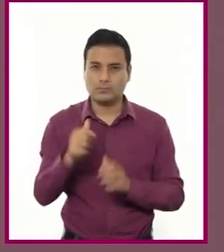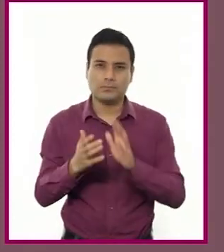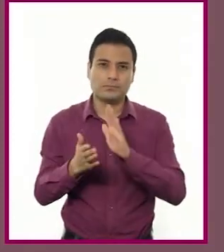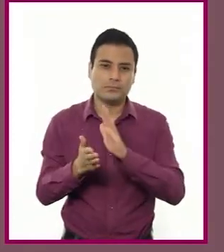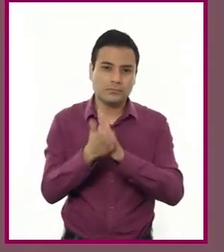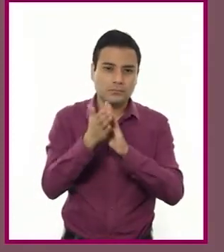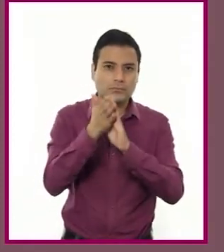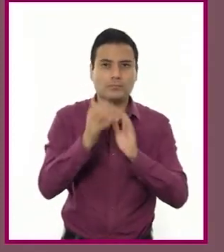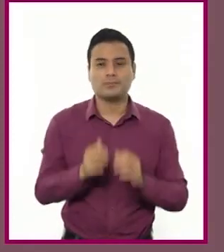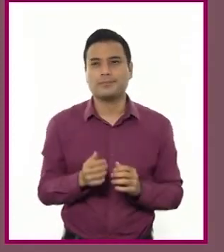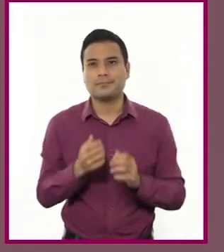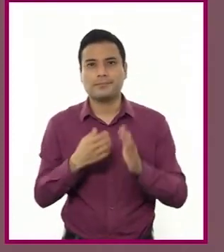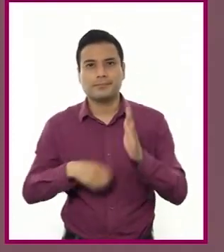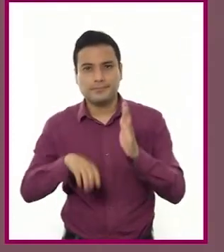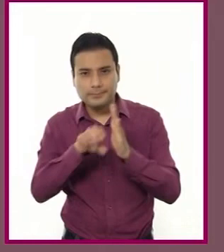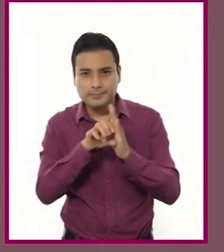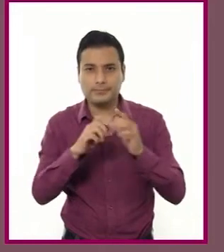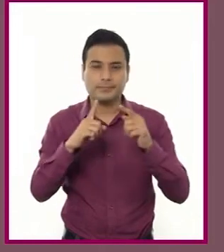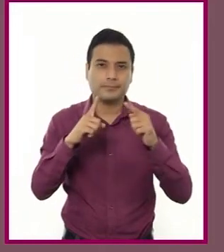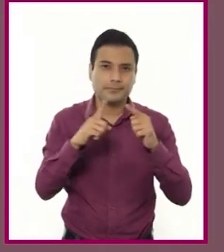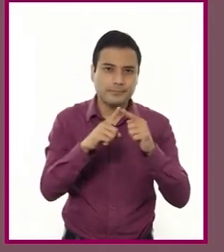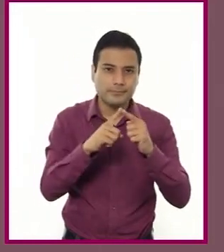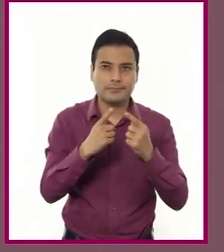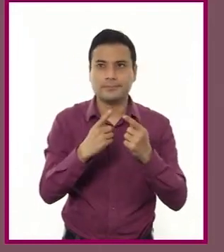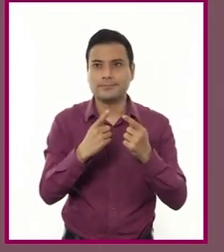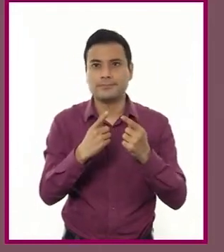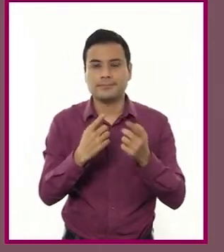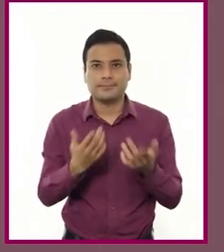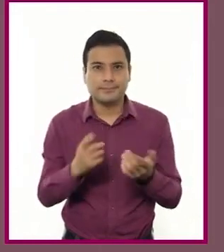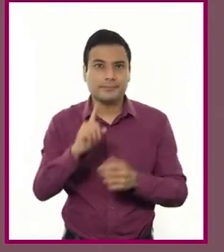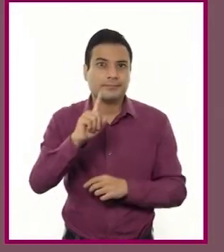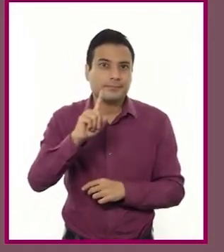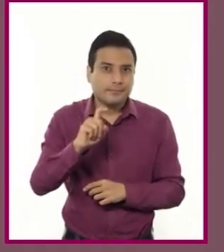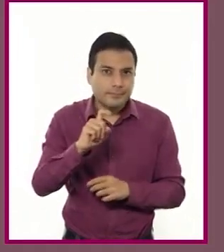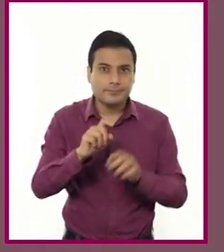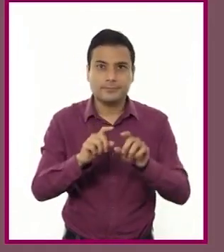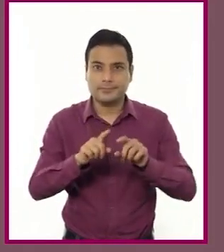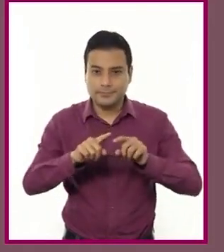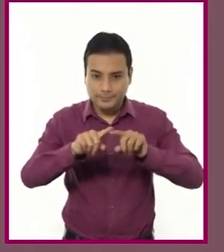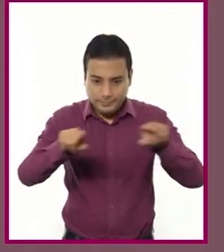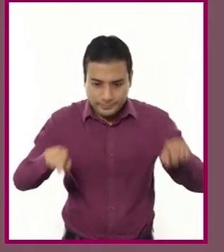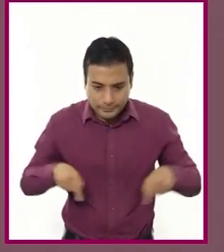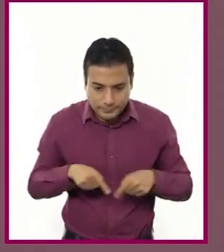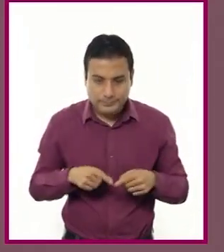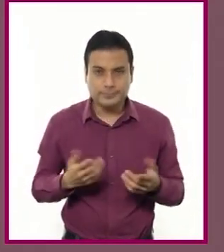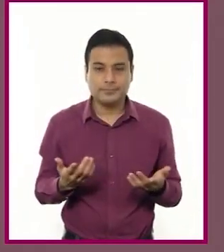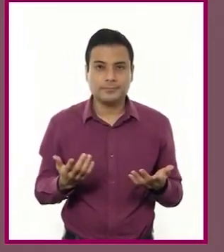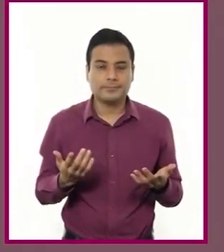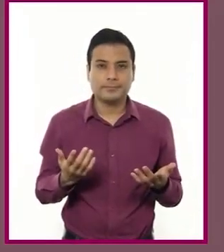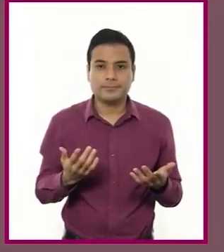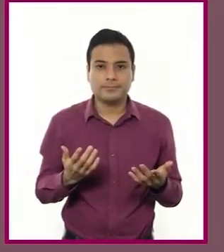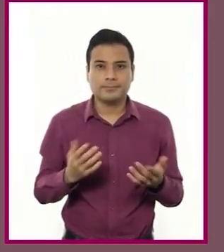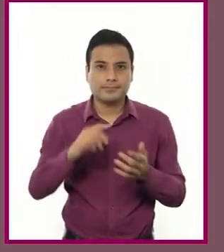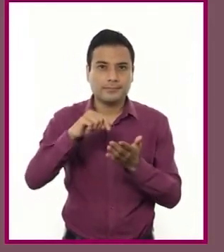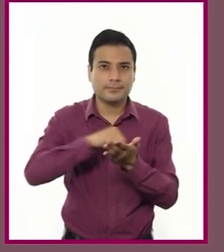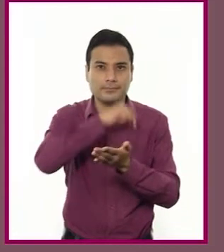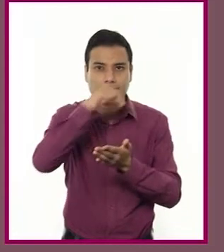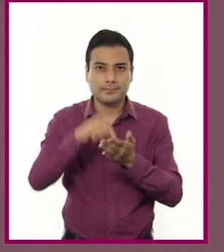muchas habitaciones, capillas, aljibes para almacenar agua y lugares para recibir a los peregrinos que los